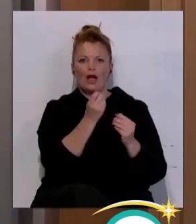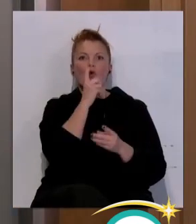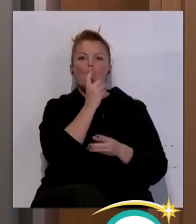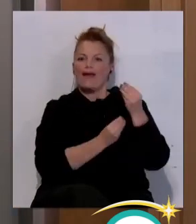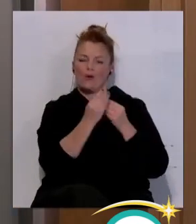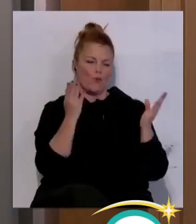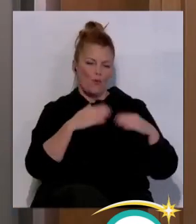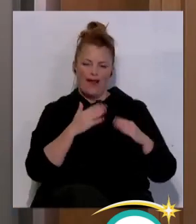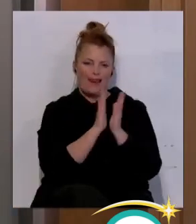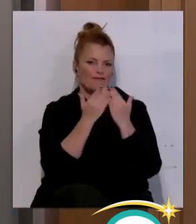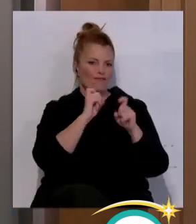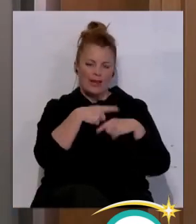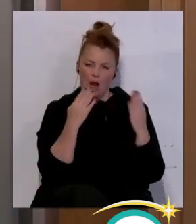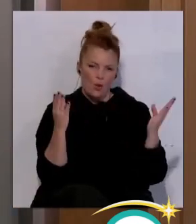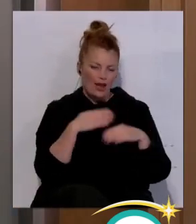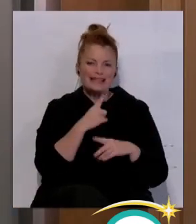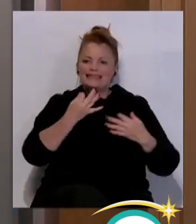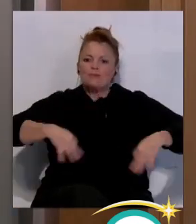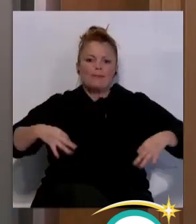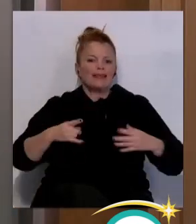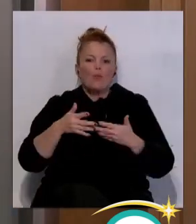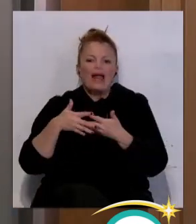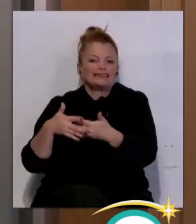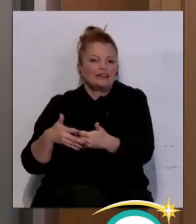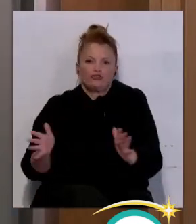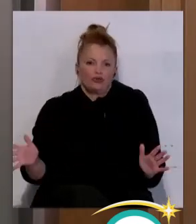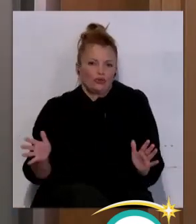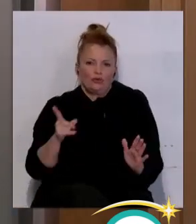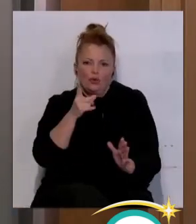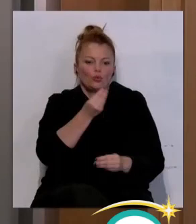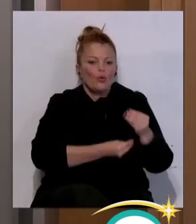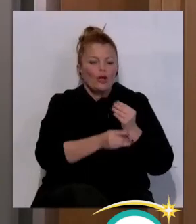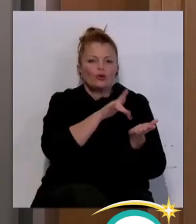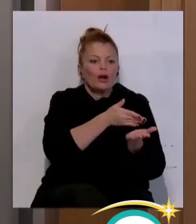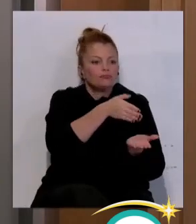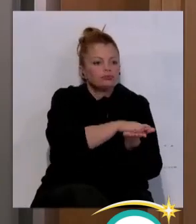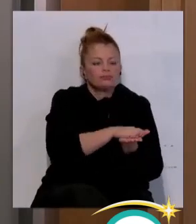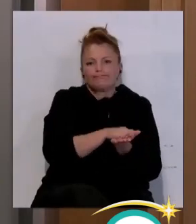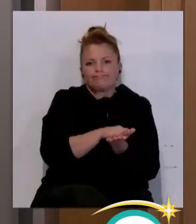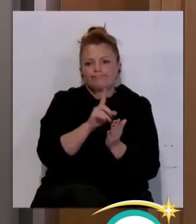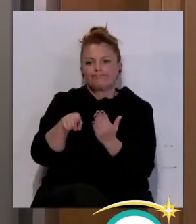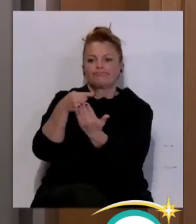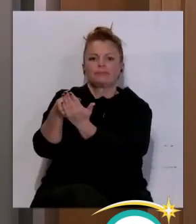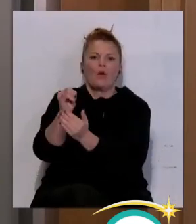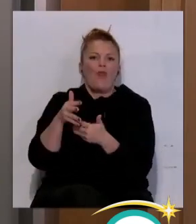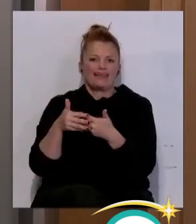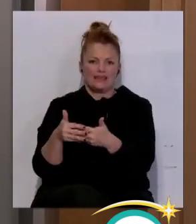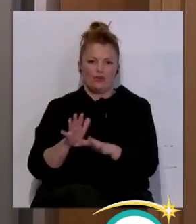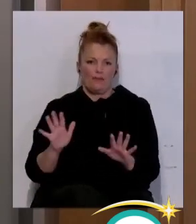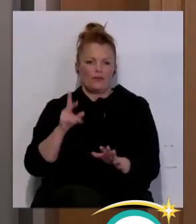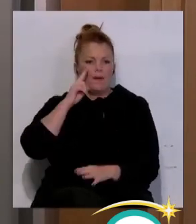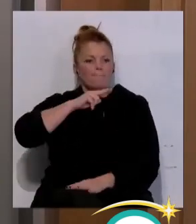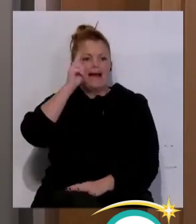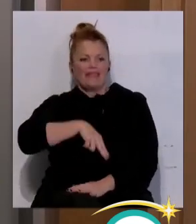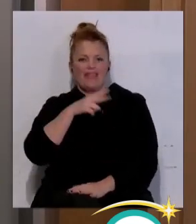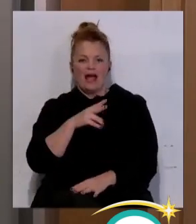familia, simplemente es un archivo en el que se registra que tu hijo falleció. ¿Vale? Es más que nada validar la